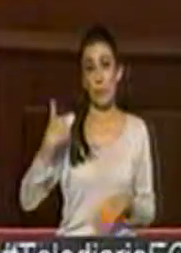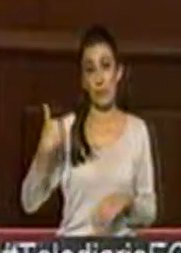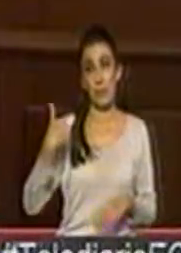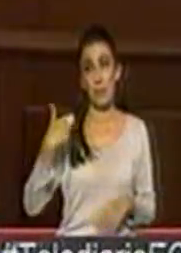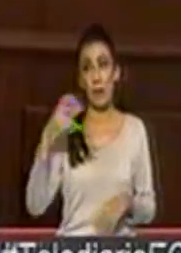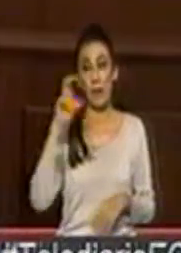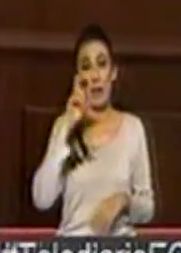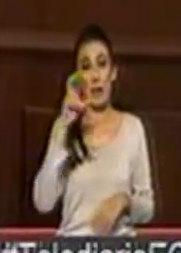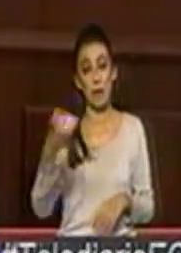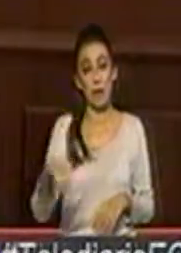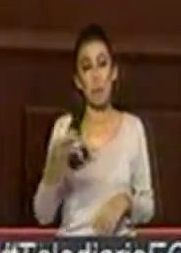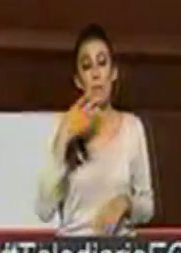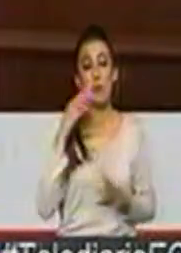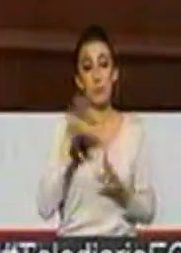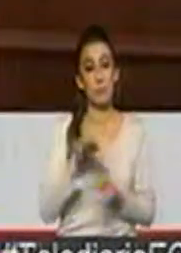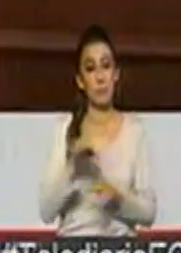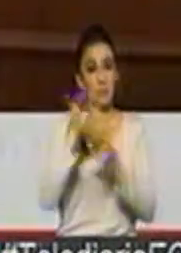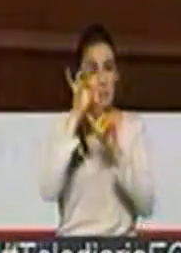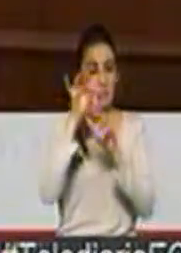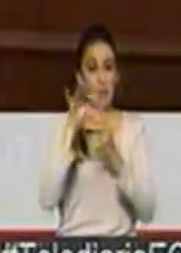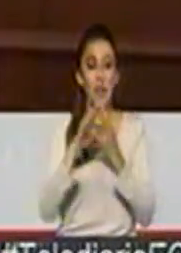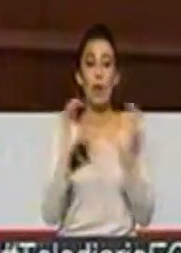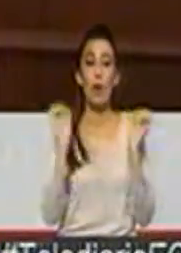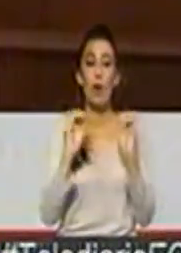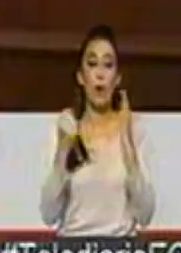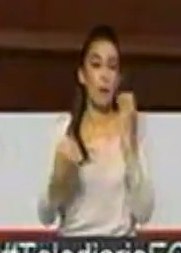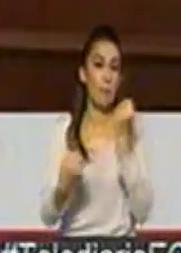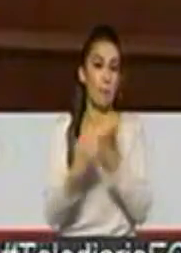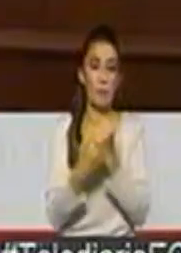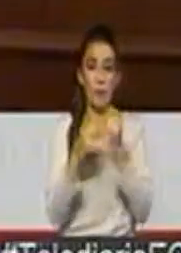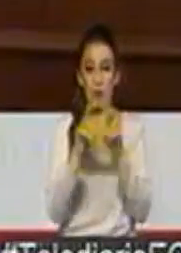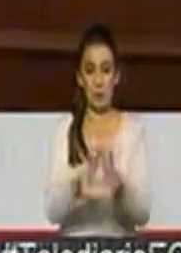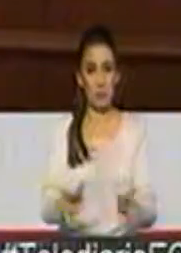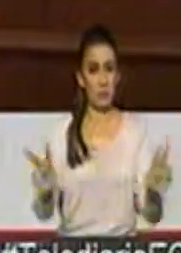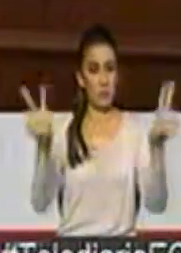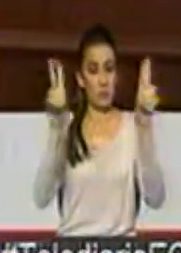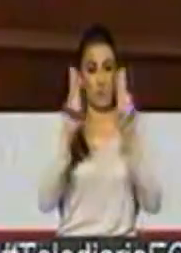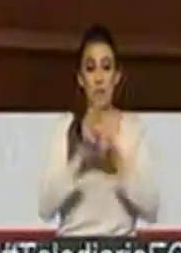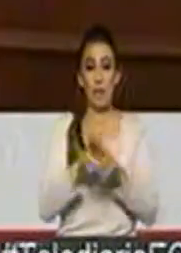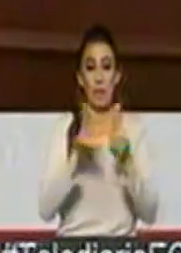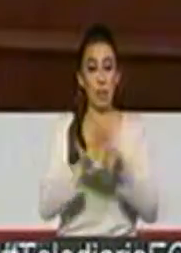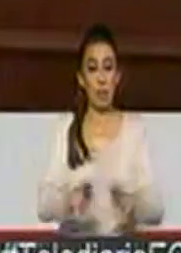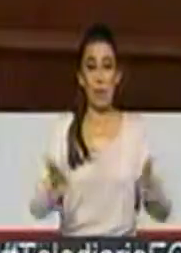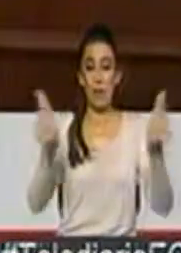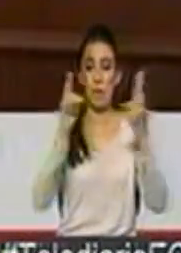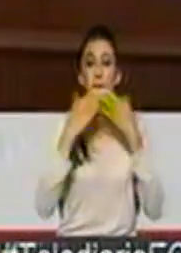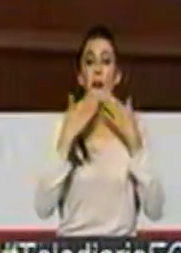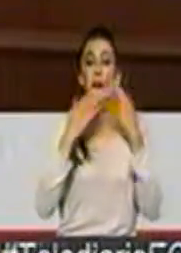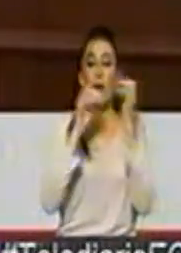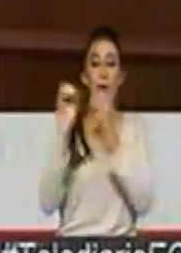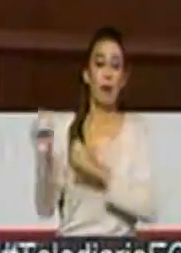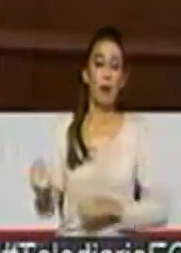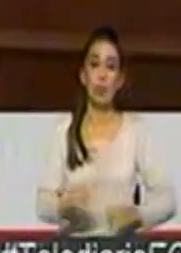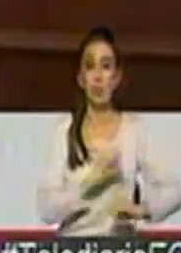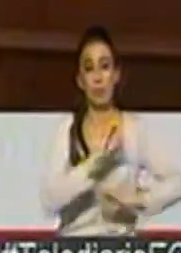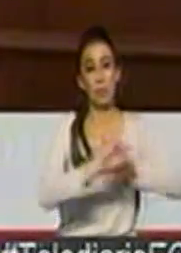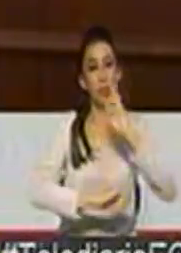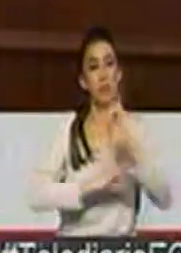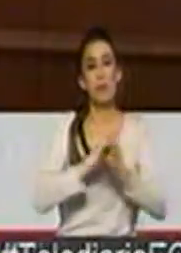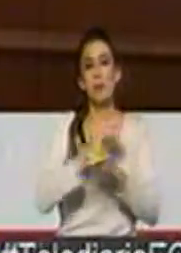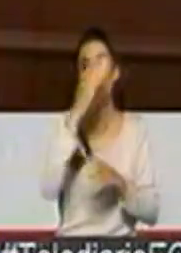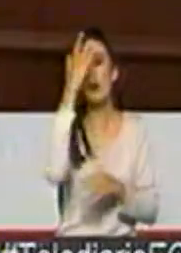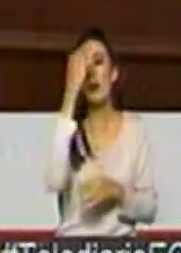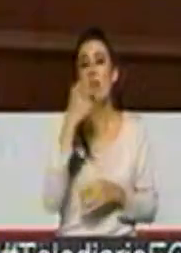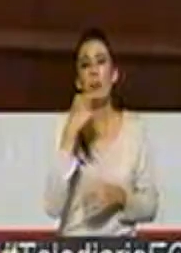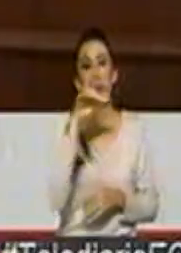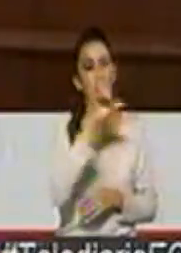veedurías especializadas, de apoyo de Naciones Unidas, de organismos internacionales. ¿Por qué no? O sea, aquí a veces no se quiere eso,